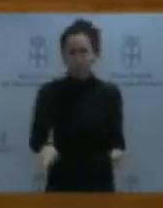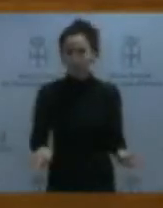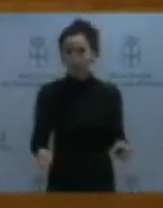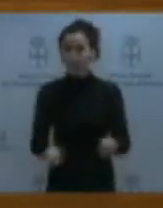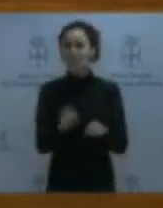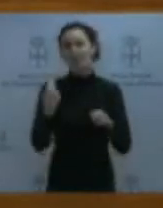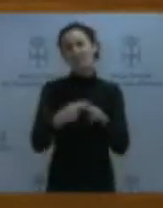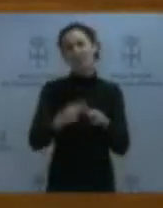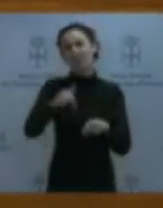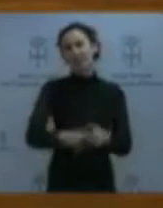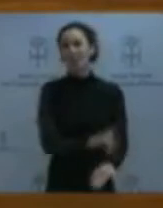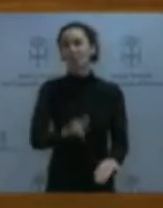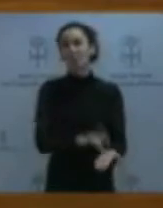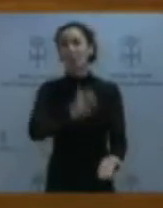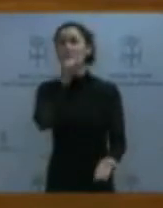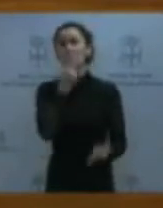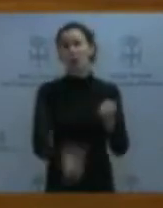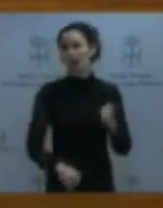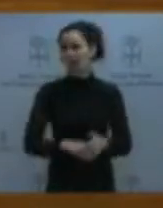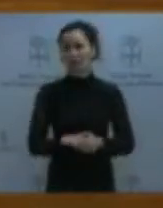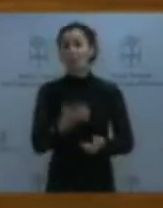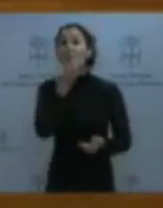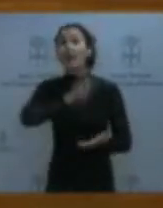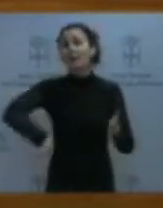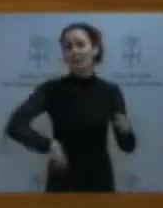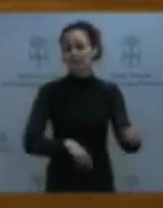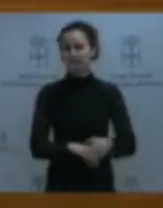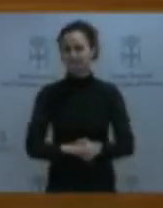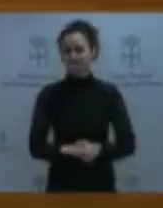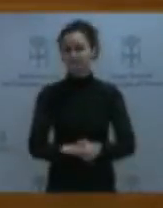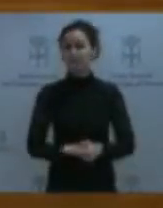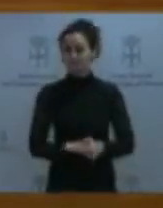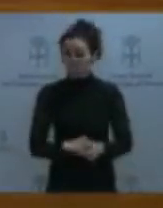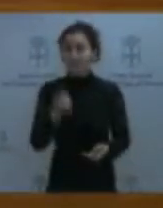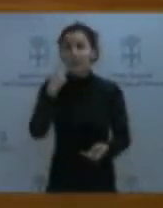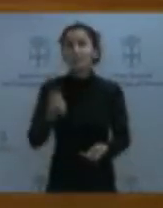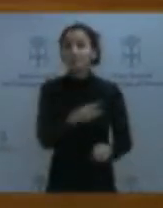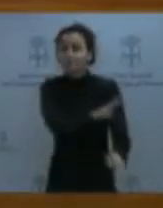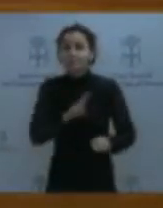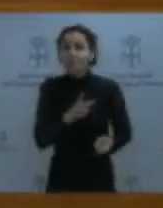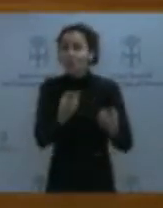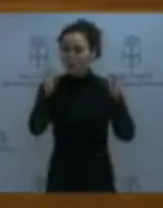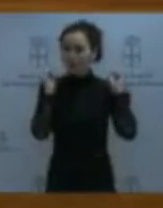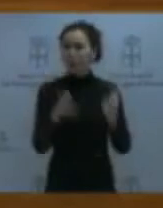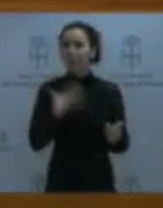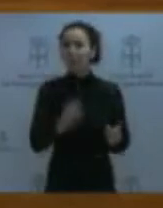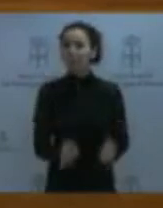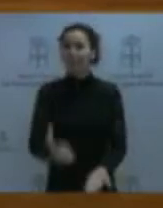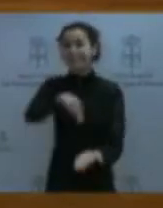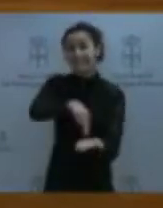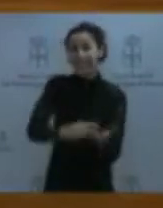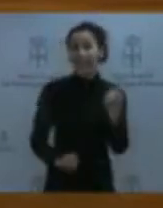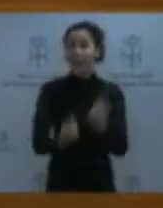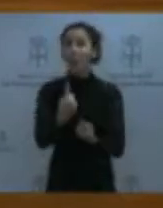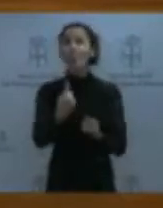parecen absolutamente erróneas, por ejemplo, en Galicia. Para que vea, a lo mejor no tenían que devolverlo, sencillamente tenían que estar ahí, devolverlo en algún